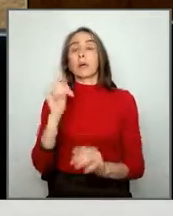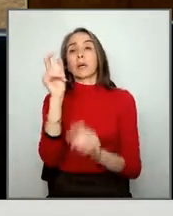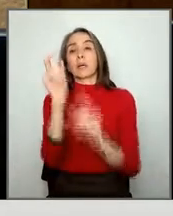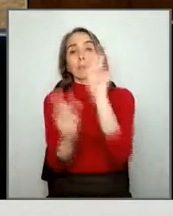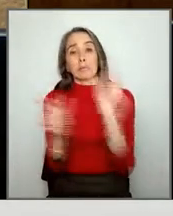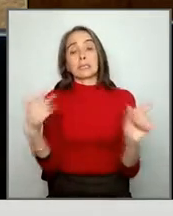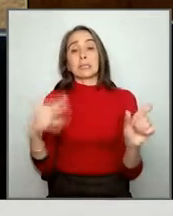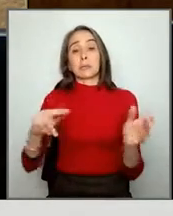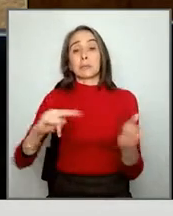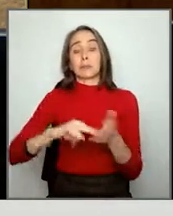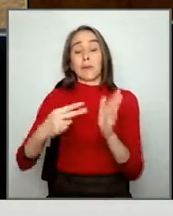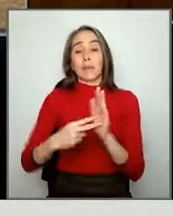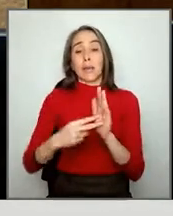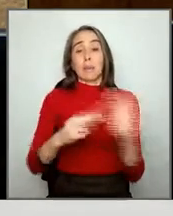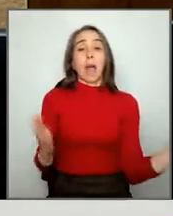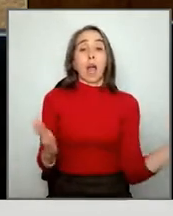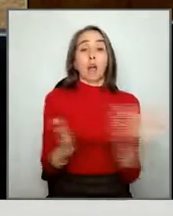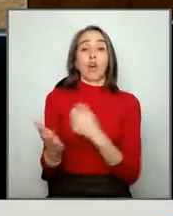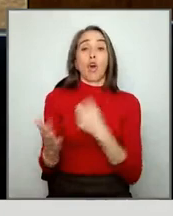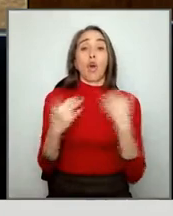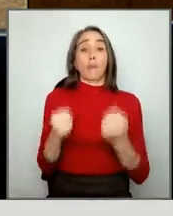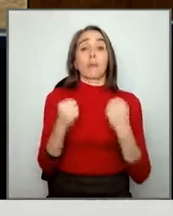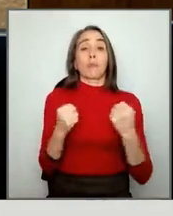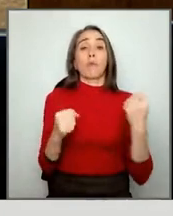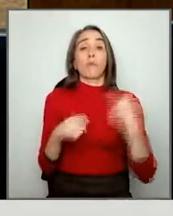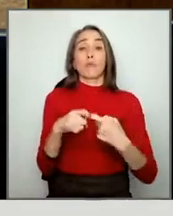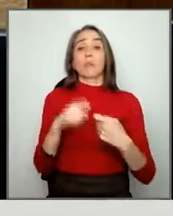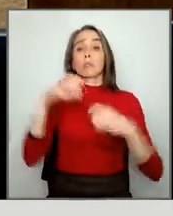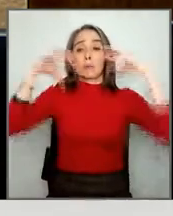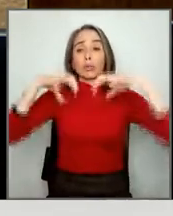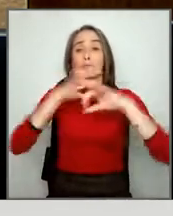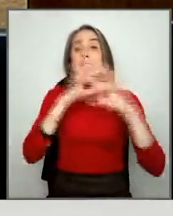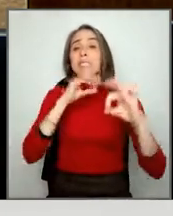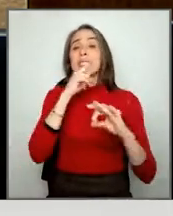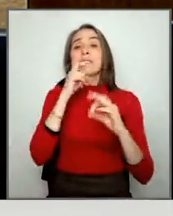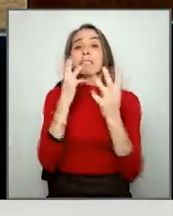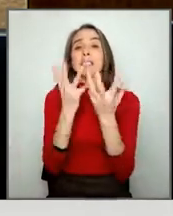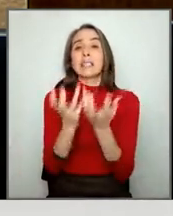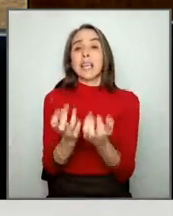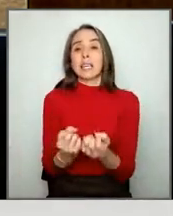golpeado por los efectos de la sequía Muchas gracias presidente